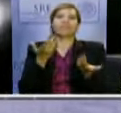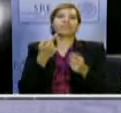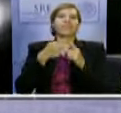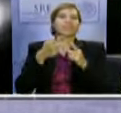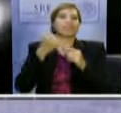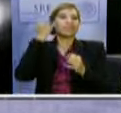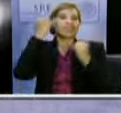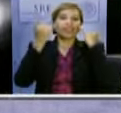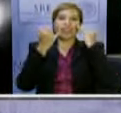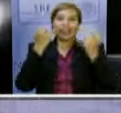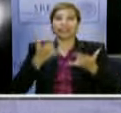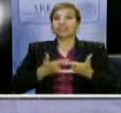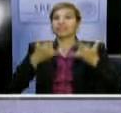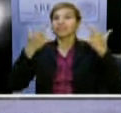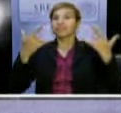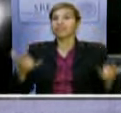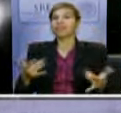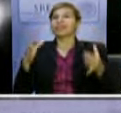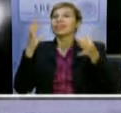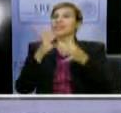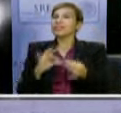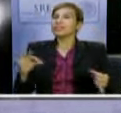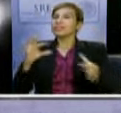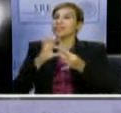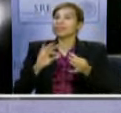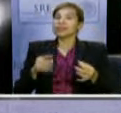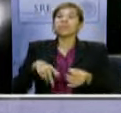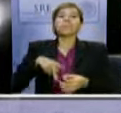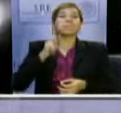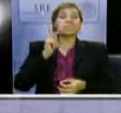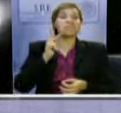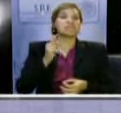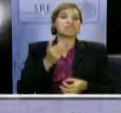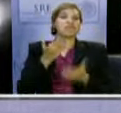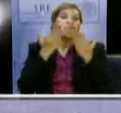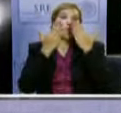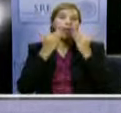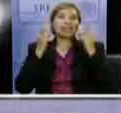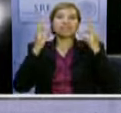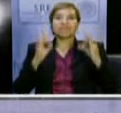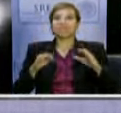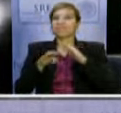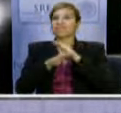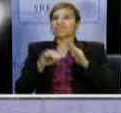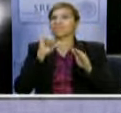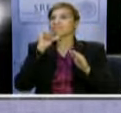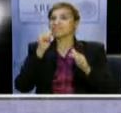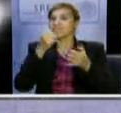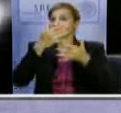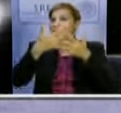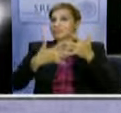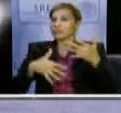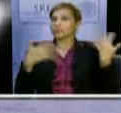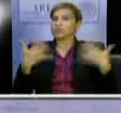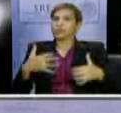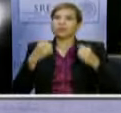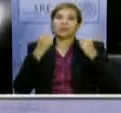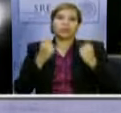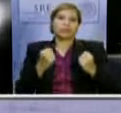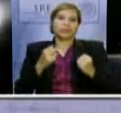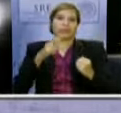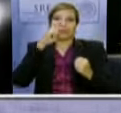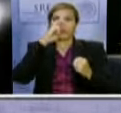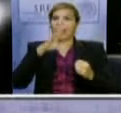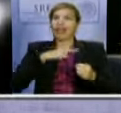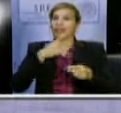las historias que a veces contamos, pero que no tienen sustento en hechos y datos duros. Una cantidad